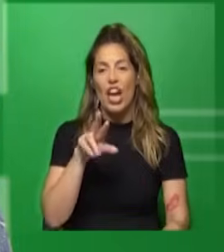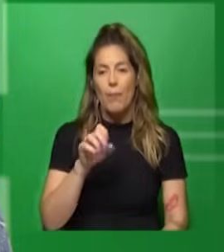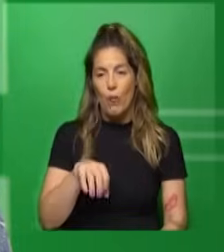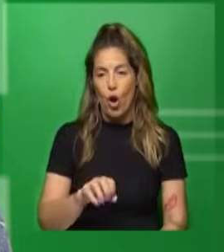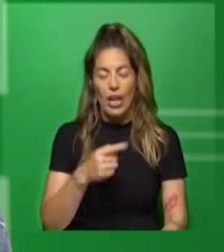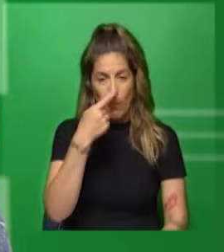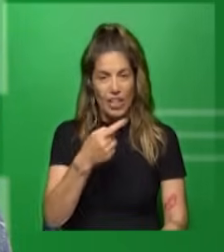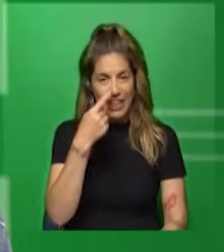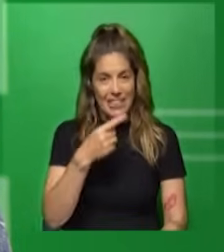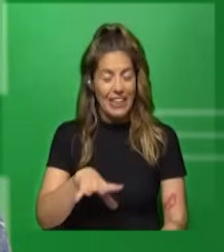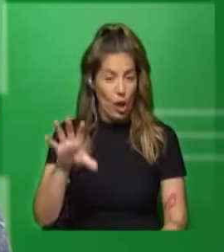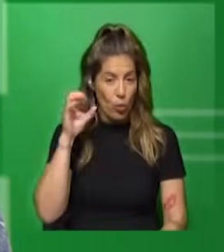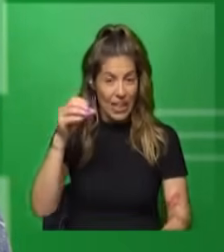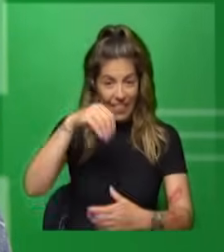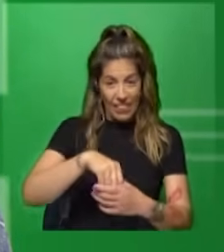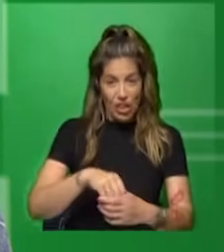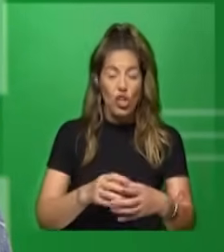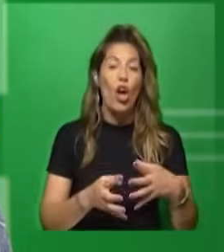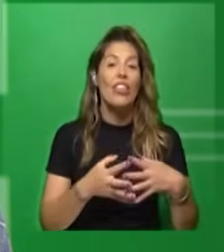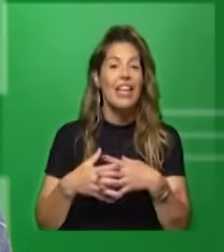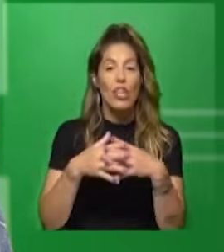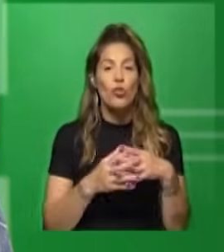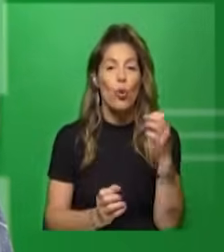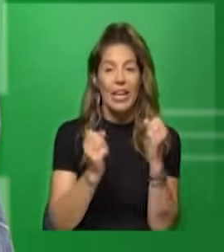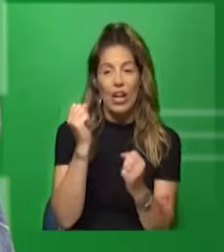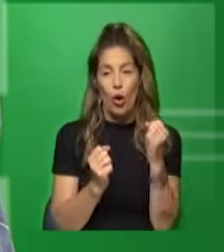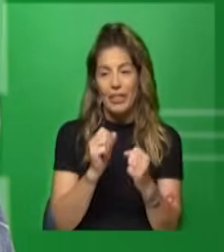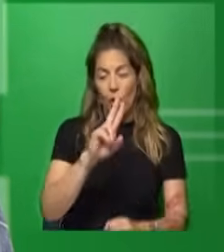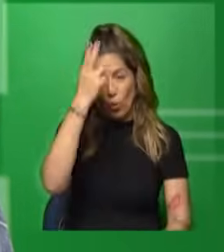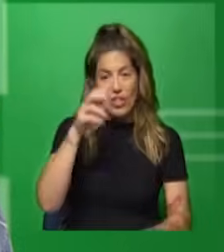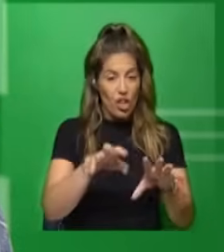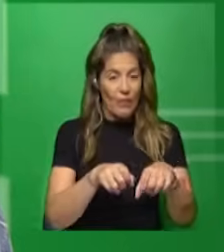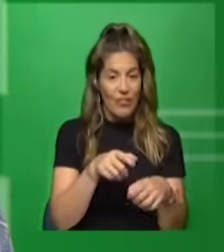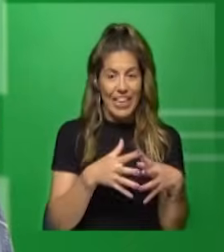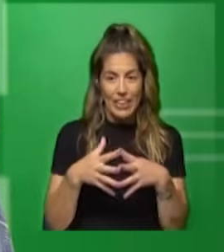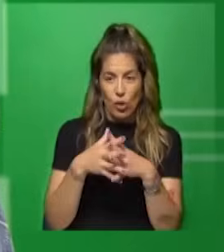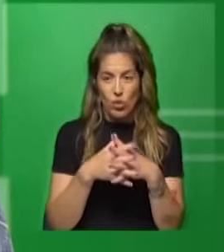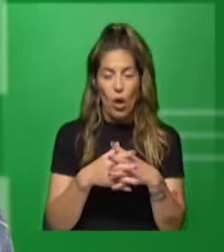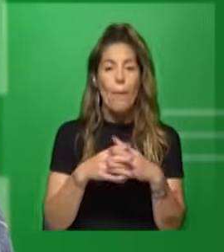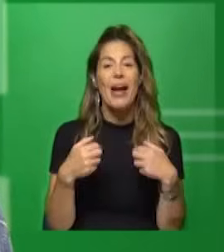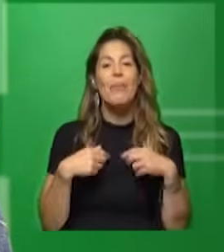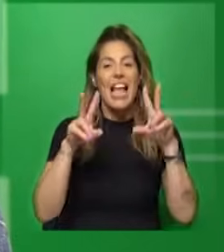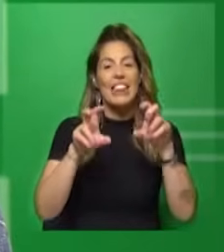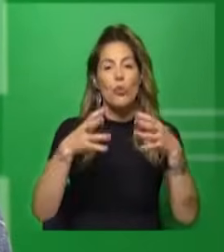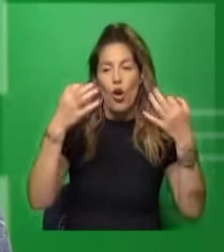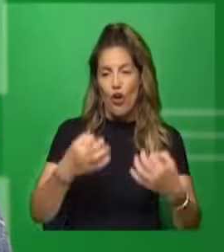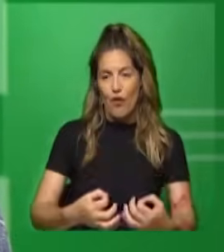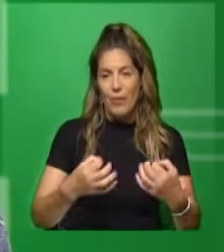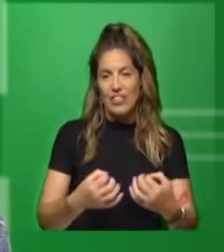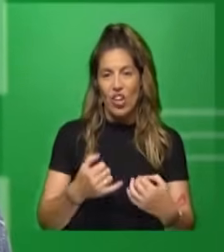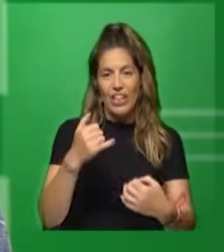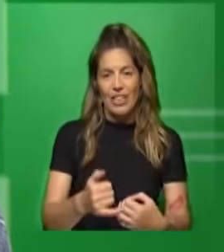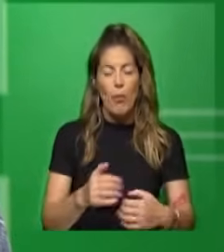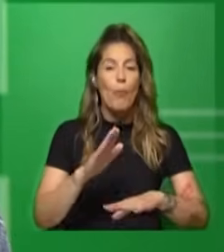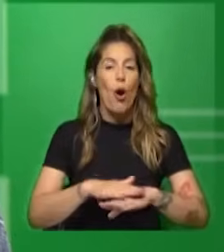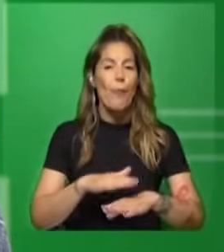escuchar desde adentro de Estados Unidos, es un economista uruguayo que vive en Estados Unidos. Entonces, el título para mí es la confirmación de que estamos en